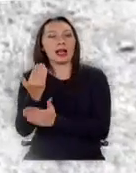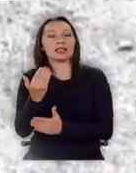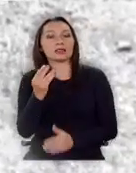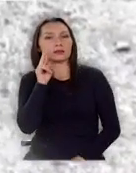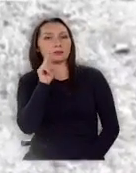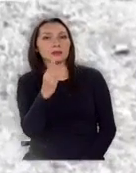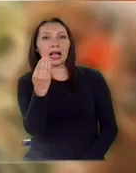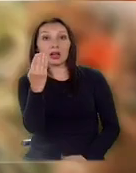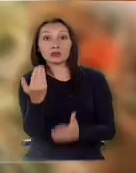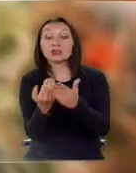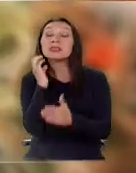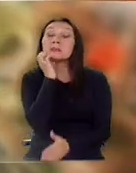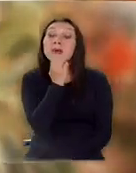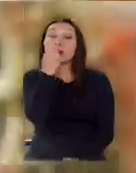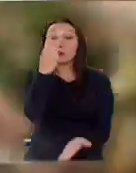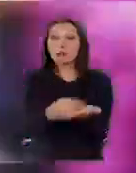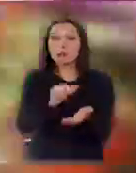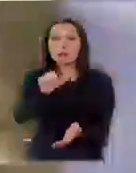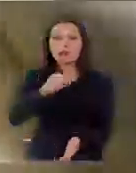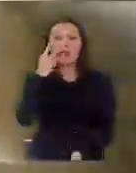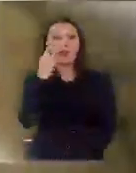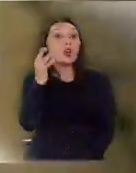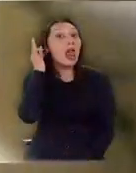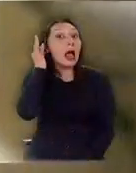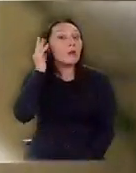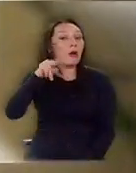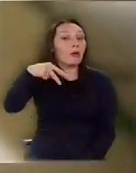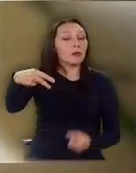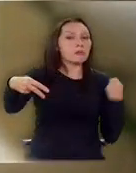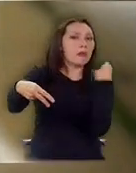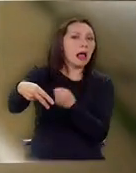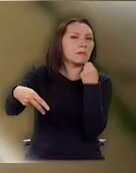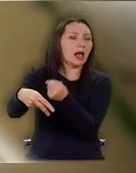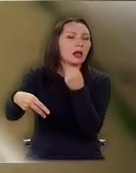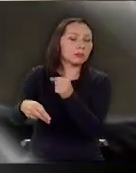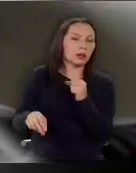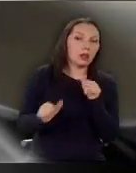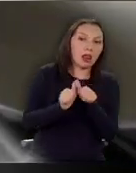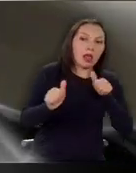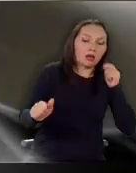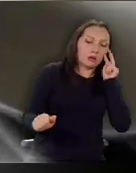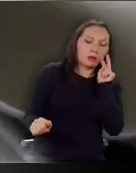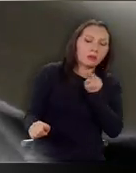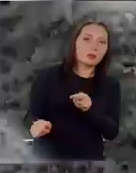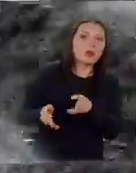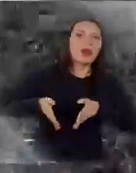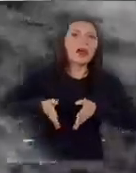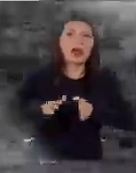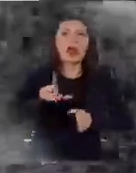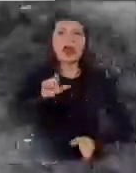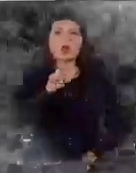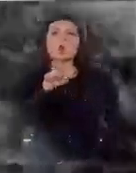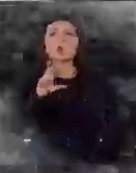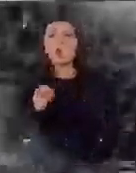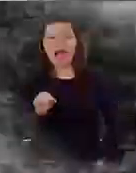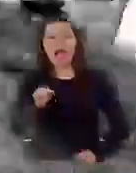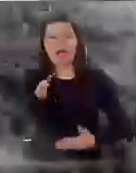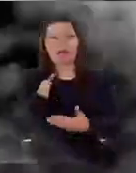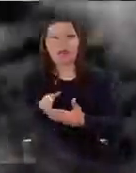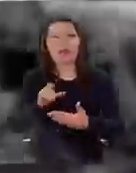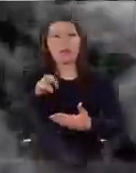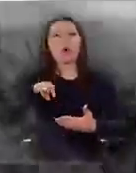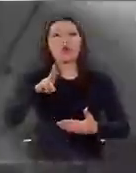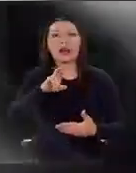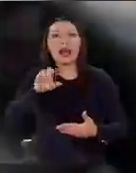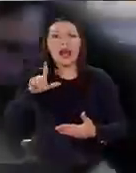14 de mayo de 2016 vieron como Nabila Rifo era brutalmente atacada por un hombre en las calles de Lautaro con Monreal en Coyhaique.